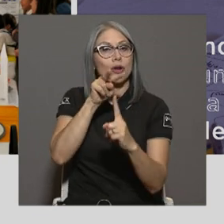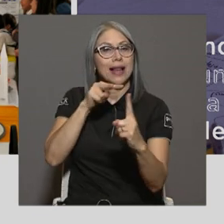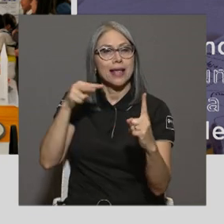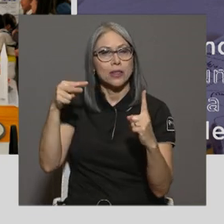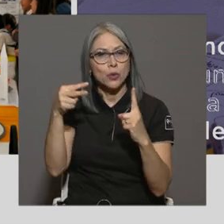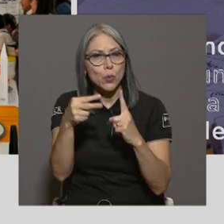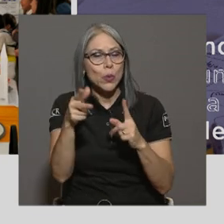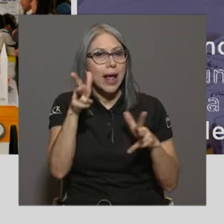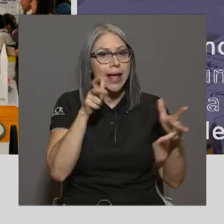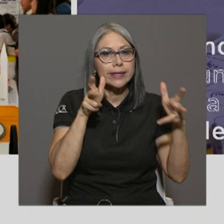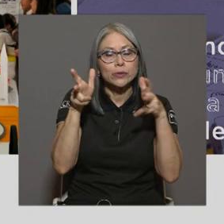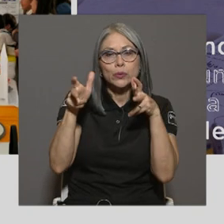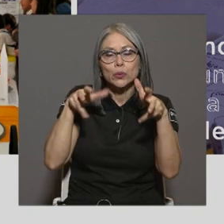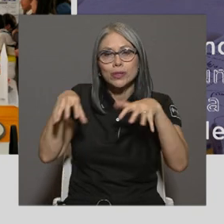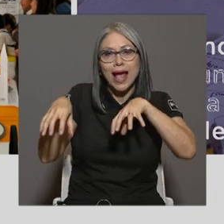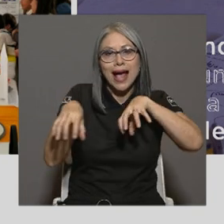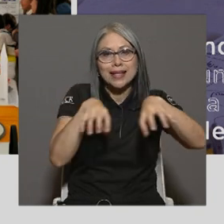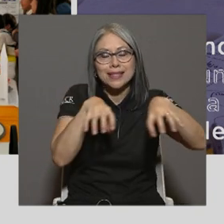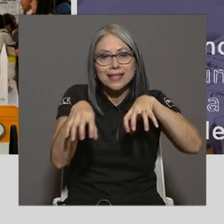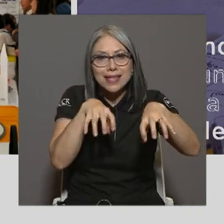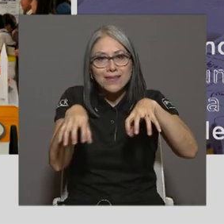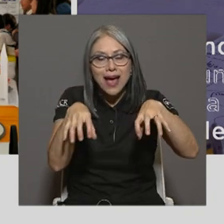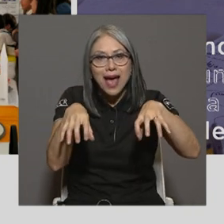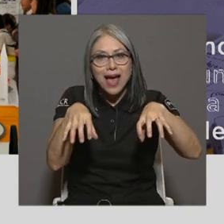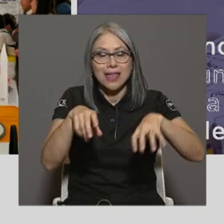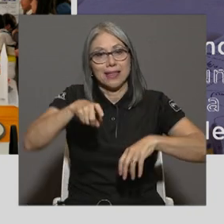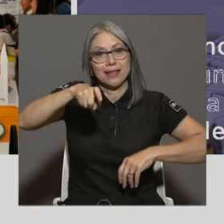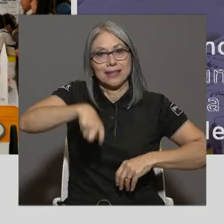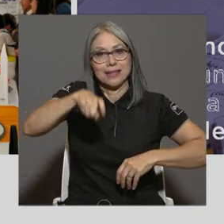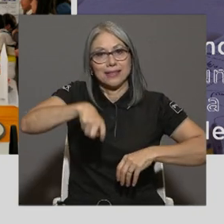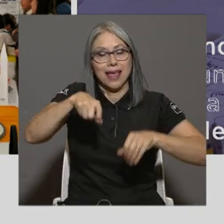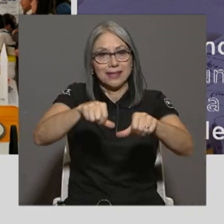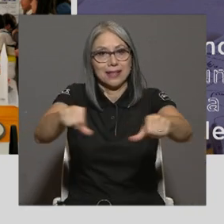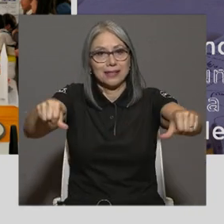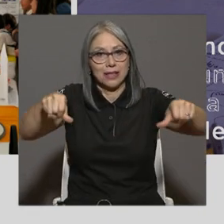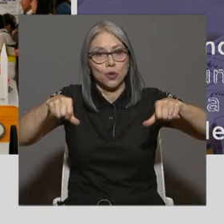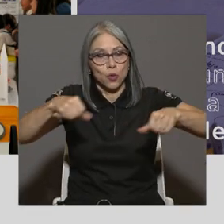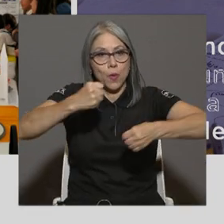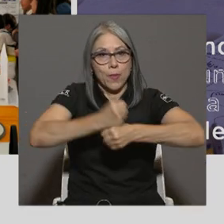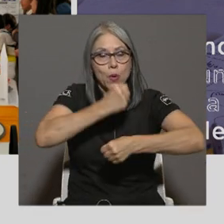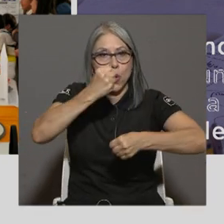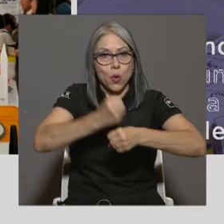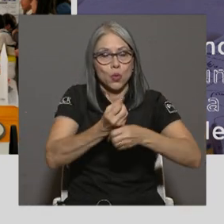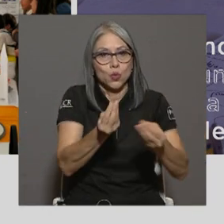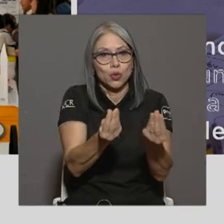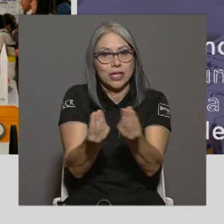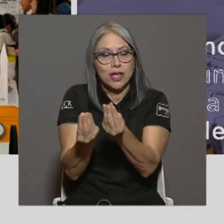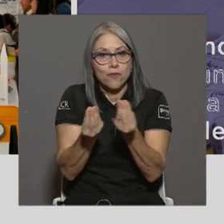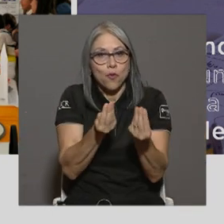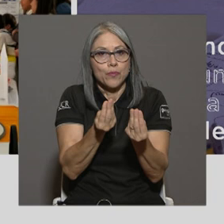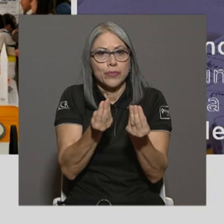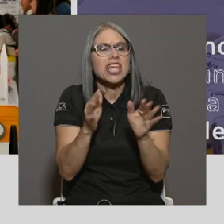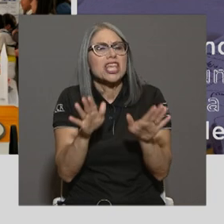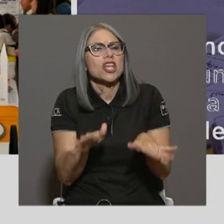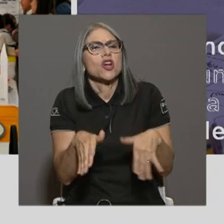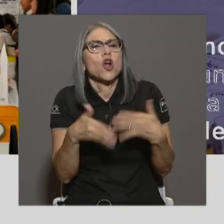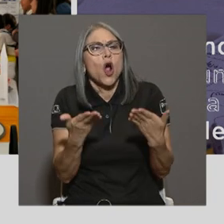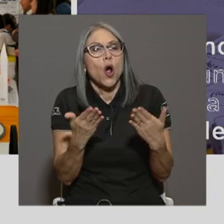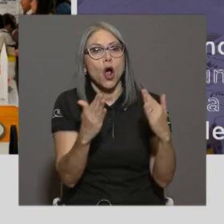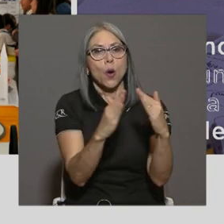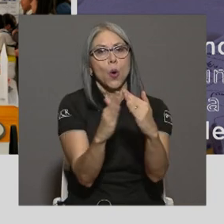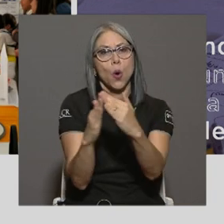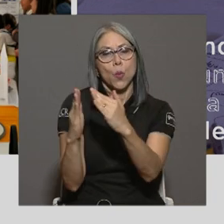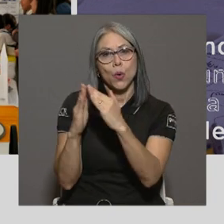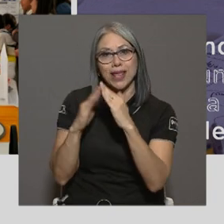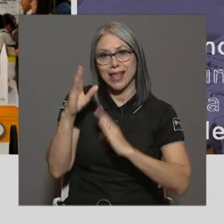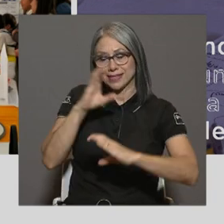escucha activa de las necesidades del sector productivo y cómo la comunidad